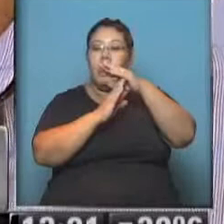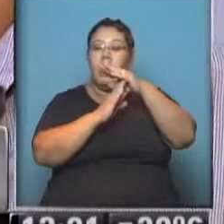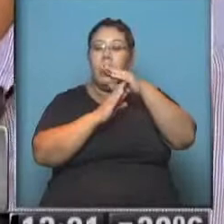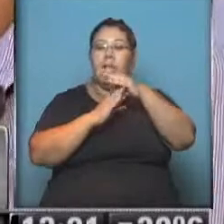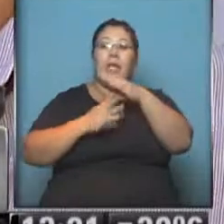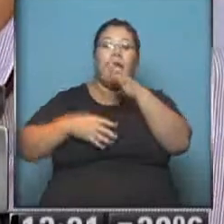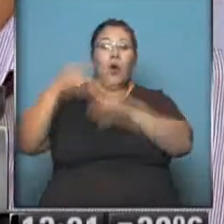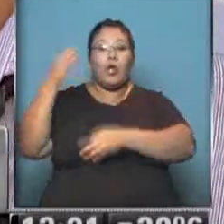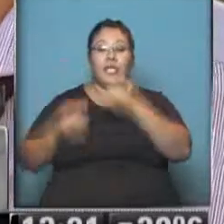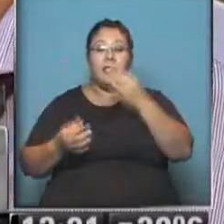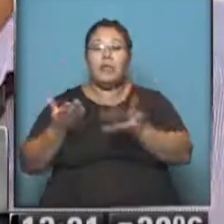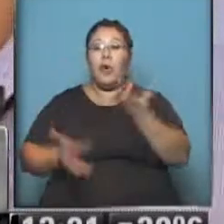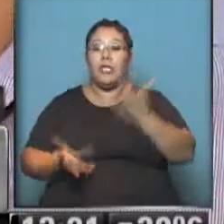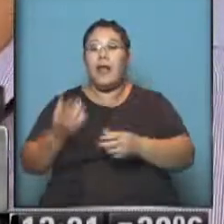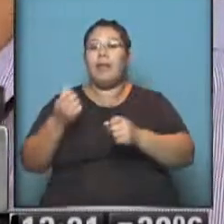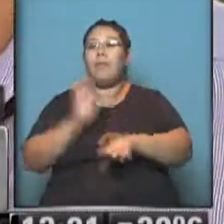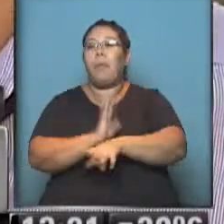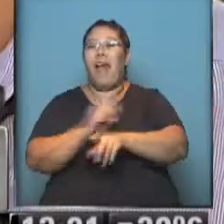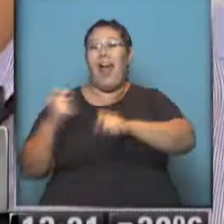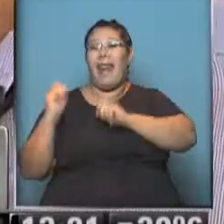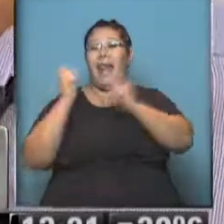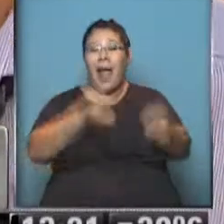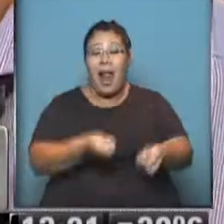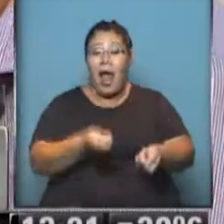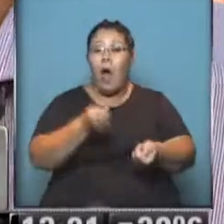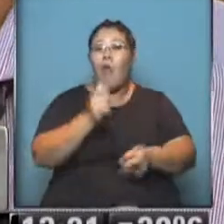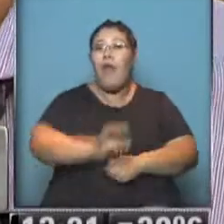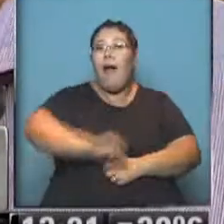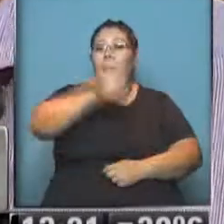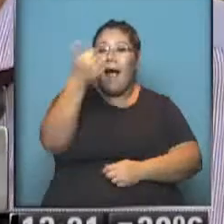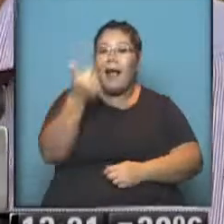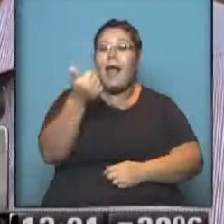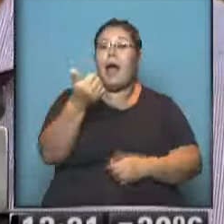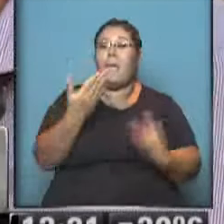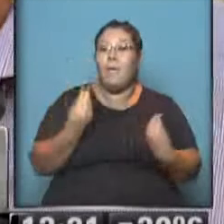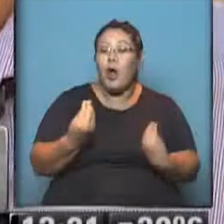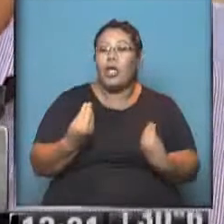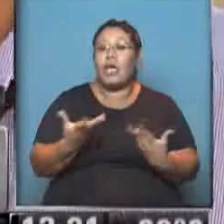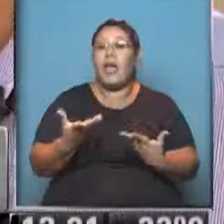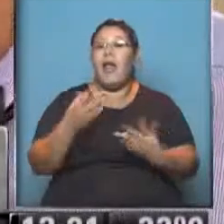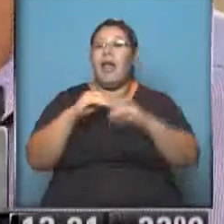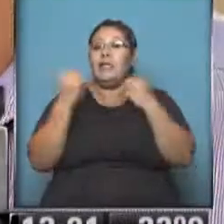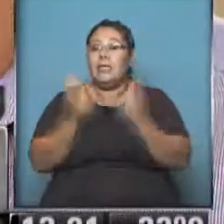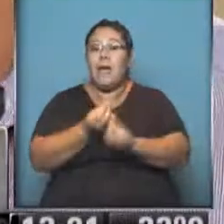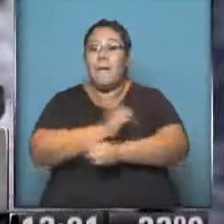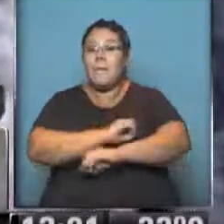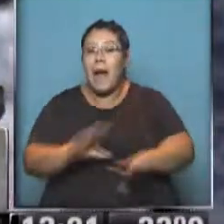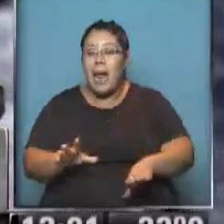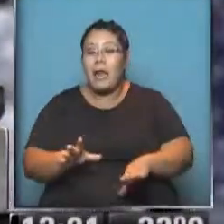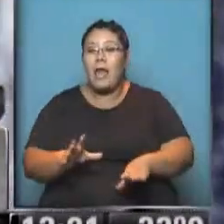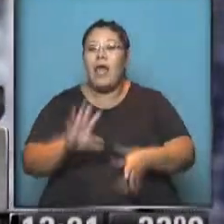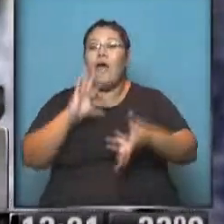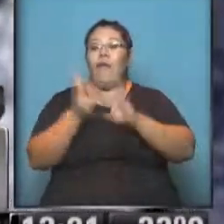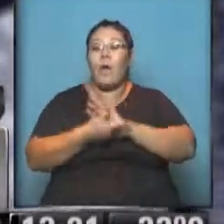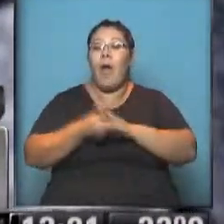para Macri, le regala un triunfo judicial técnicamente deficiente porque la sentencia es mala en términos jurídicos. Pero